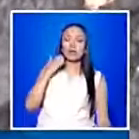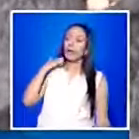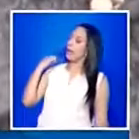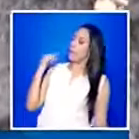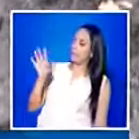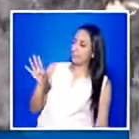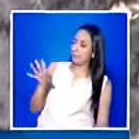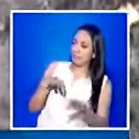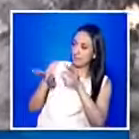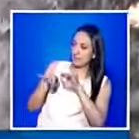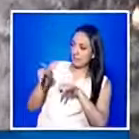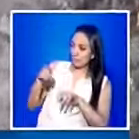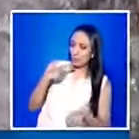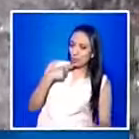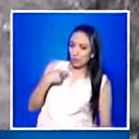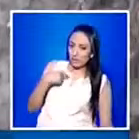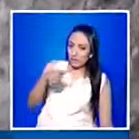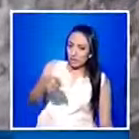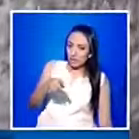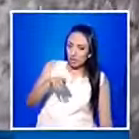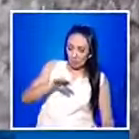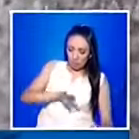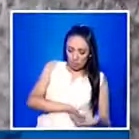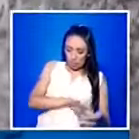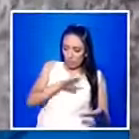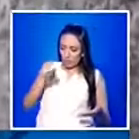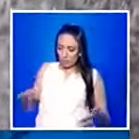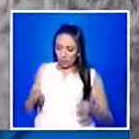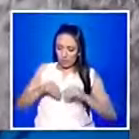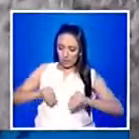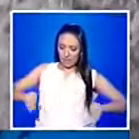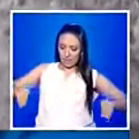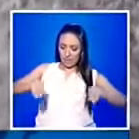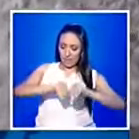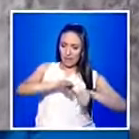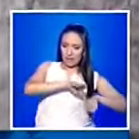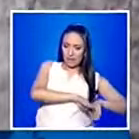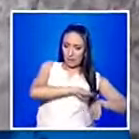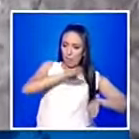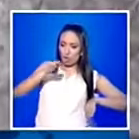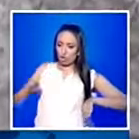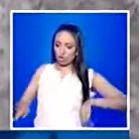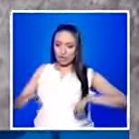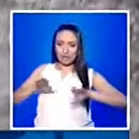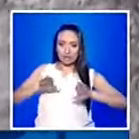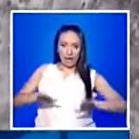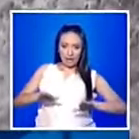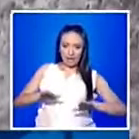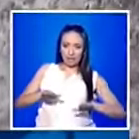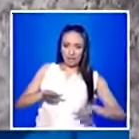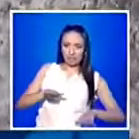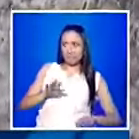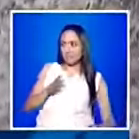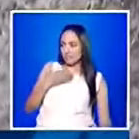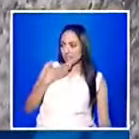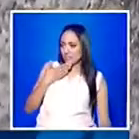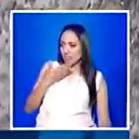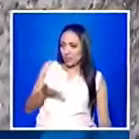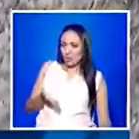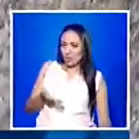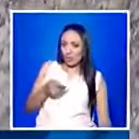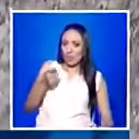acá en este punto han dejado como una montaña de tierra, ¿no? Que eso también se va asentando, se convierte en un riesgo también para